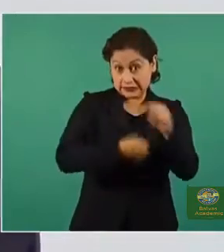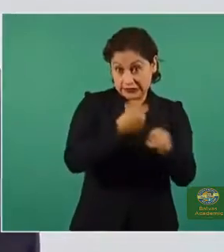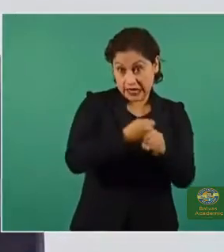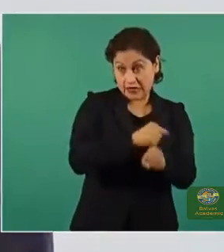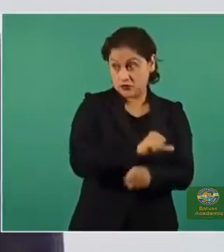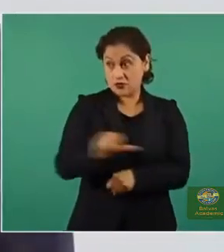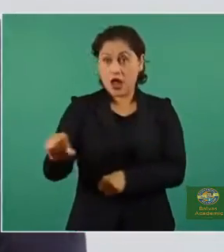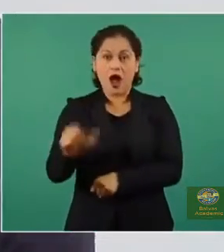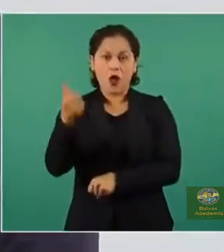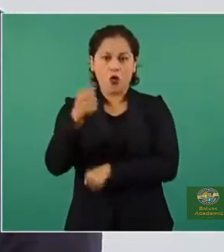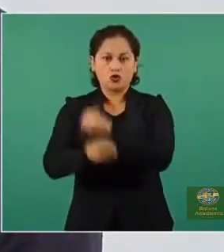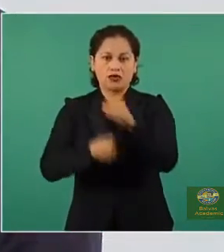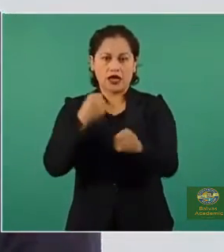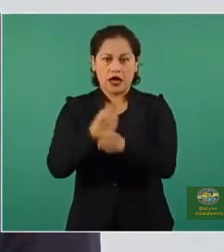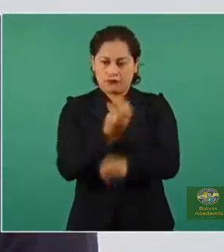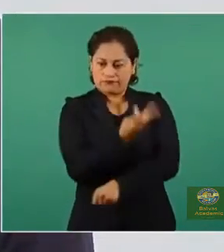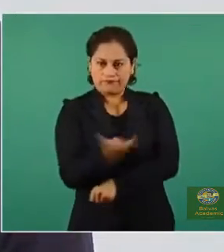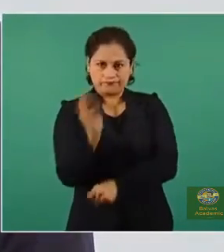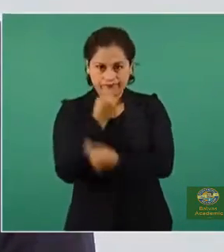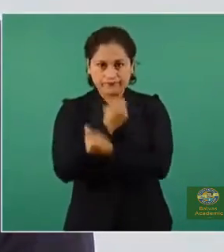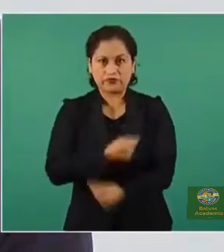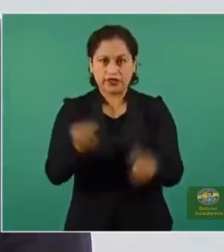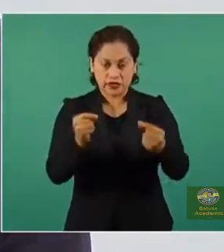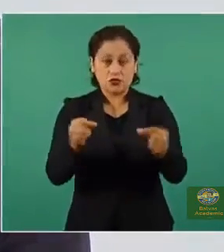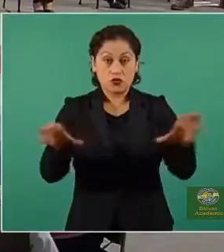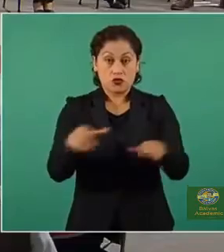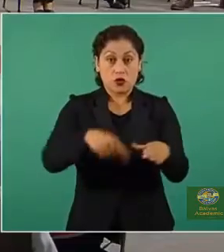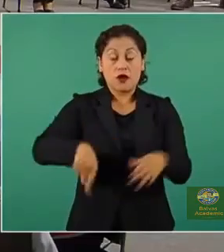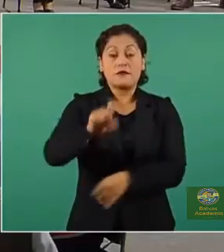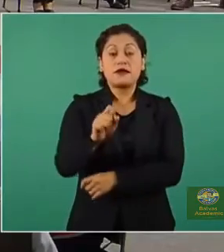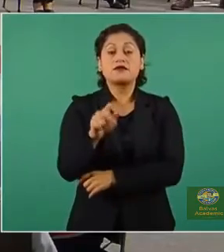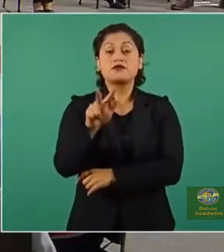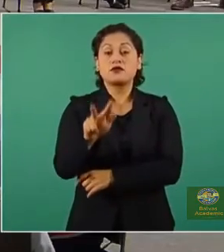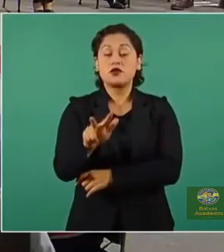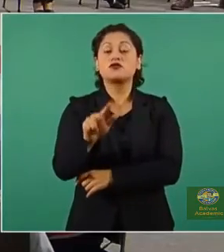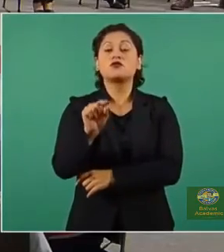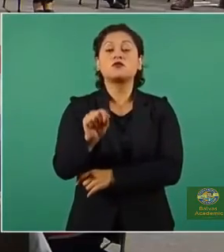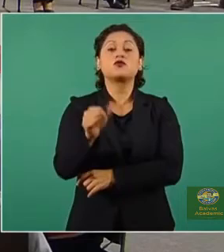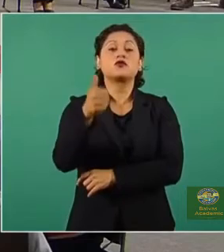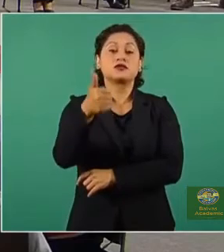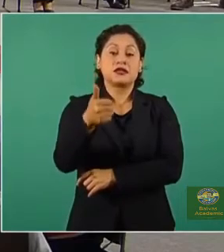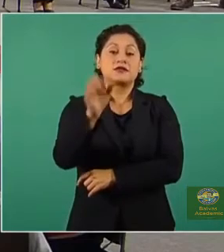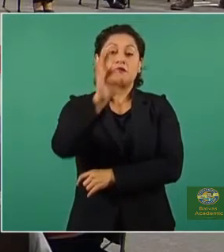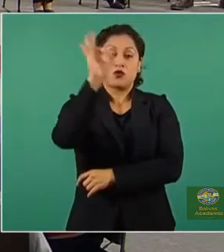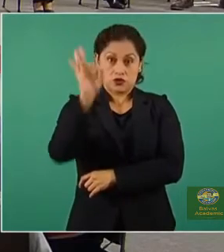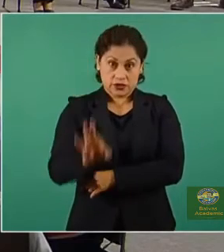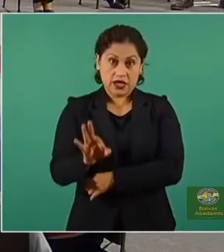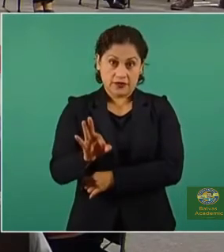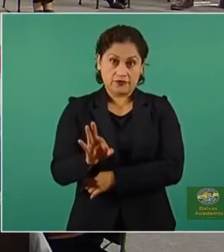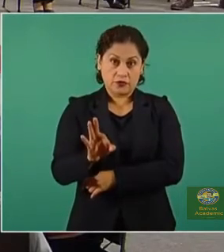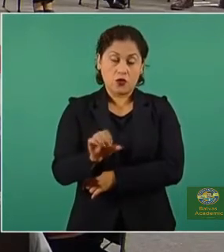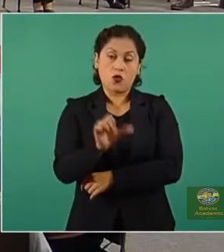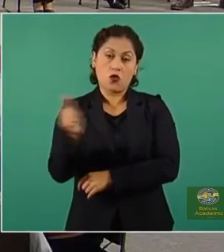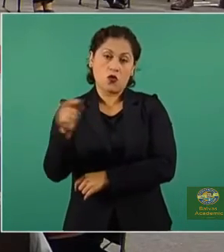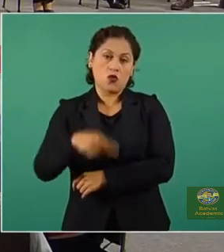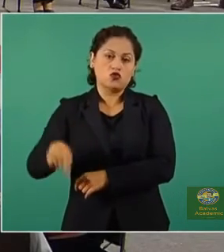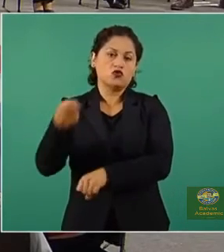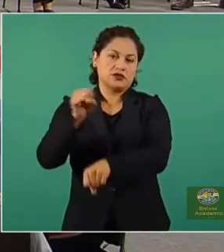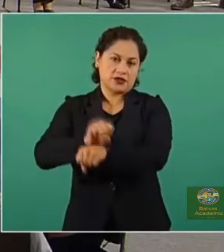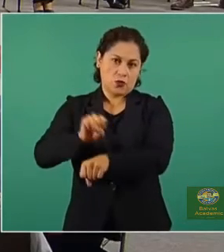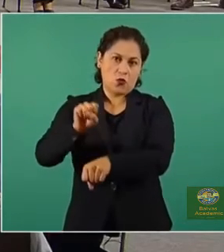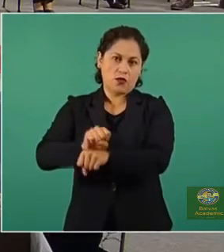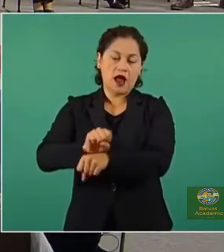los 11 años de edad. El 28,6% es en edad normativa para secundaria, de 12 a